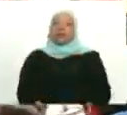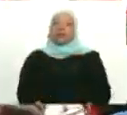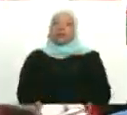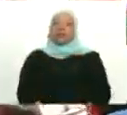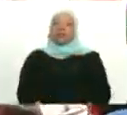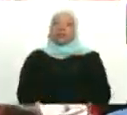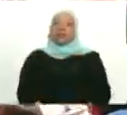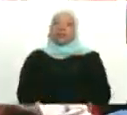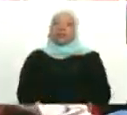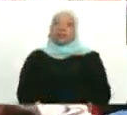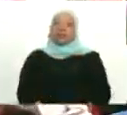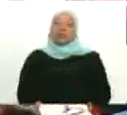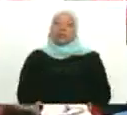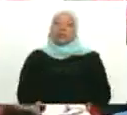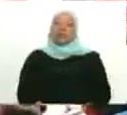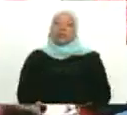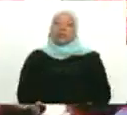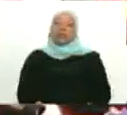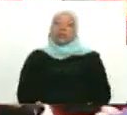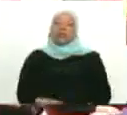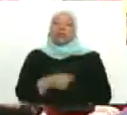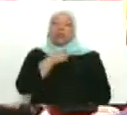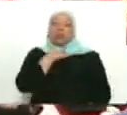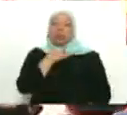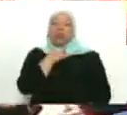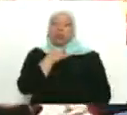¿Ah? Nosotros somos callejeros, ¿ah?